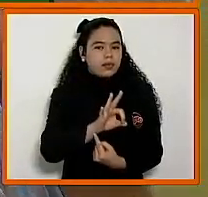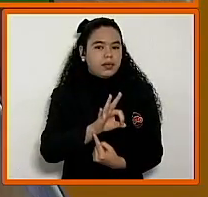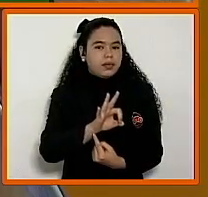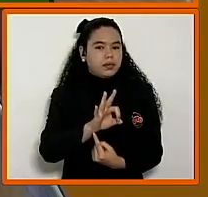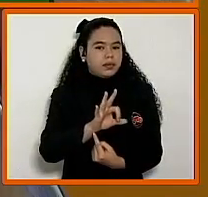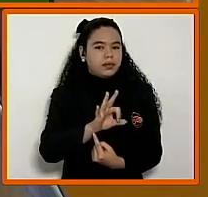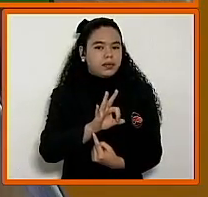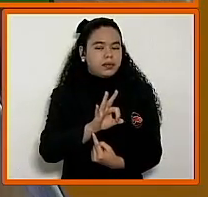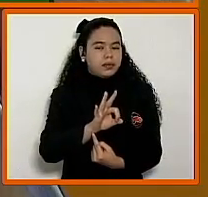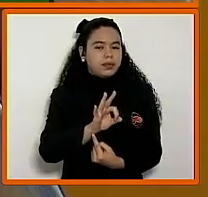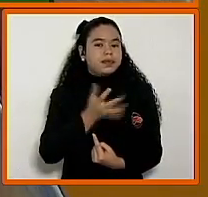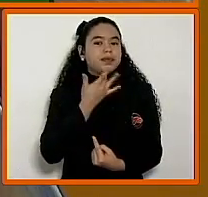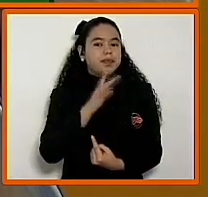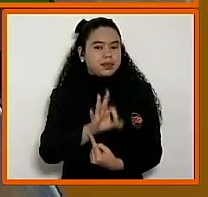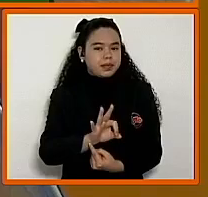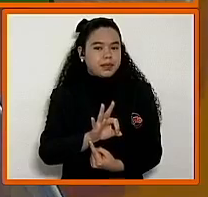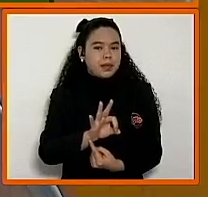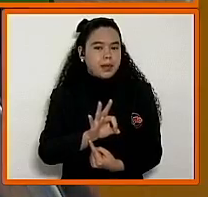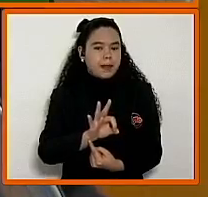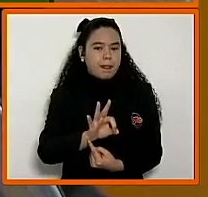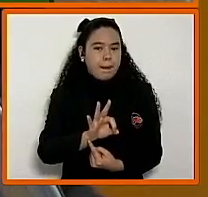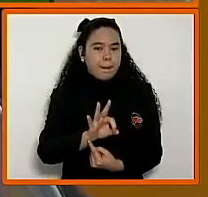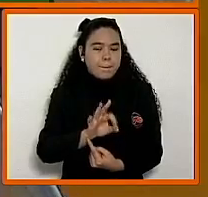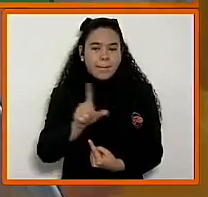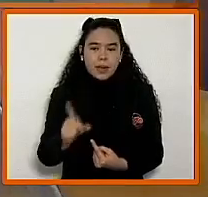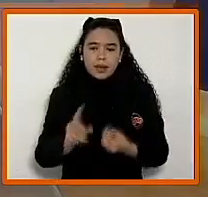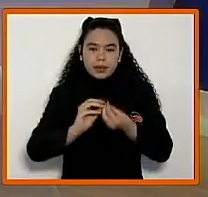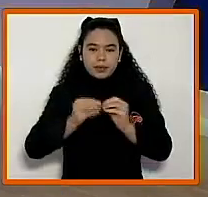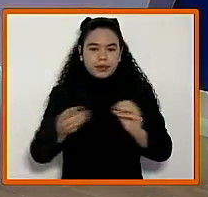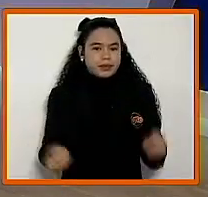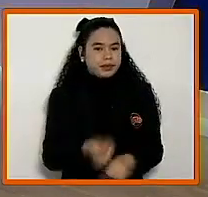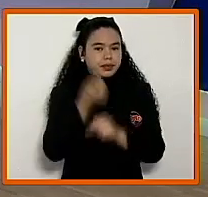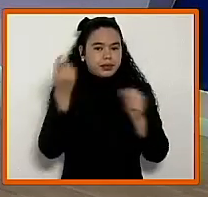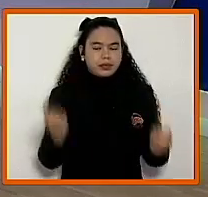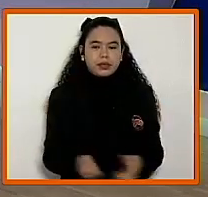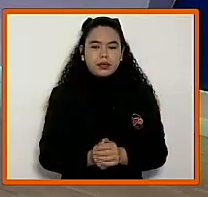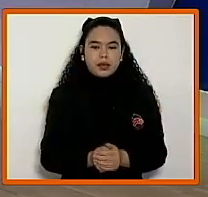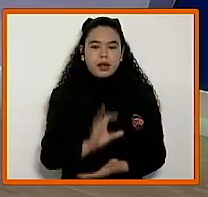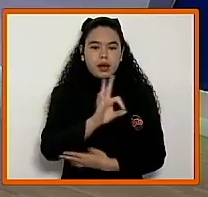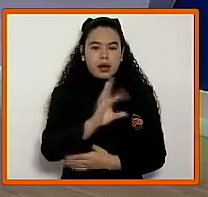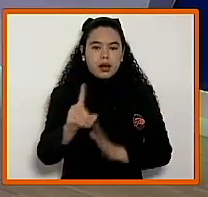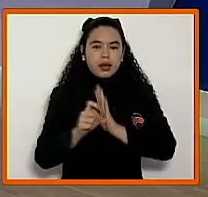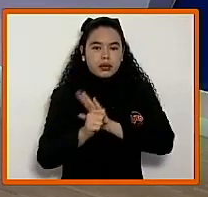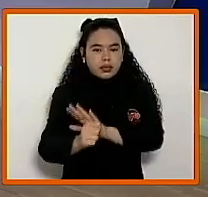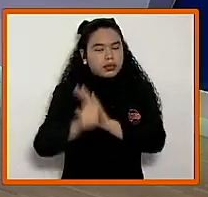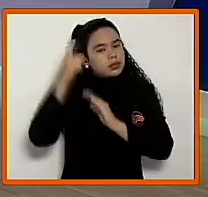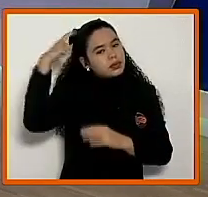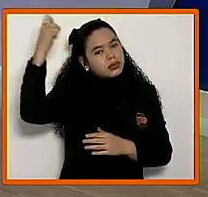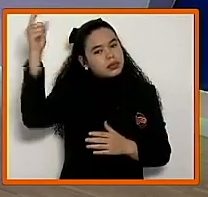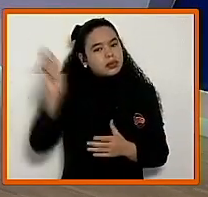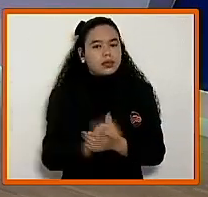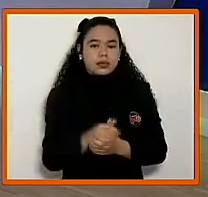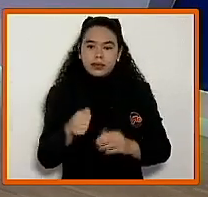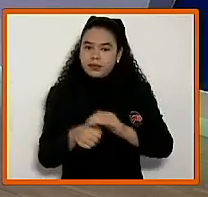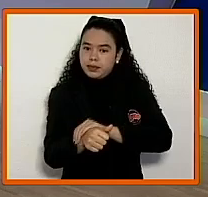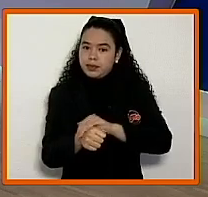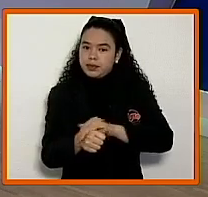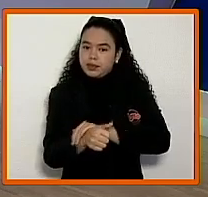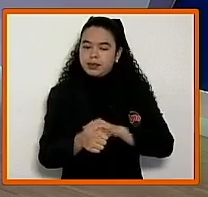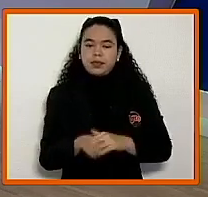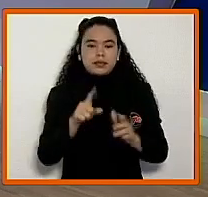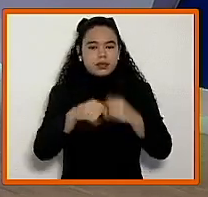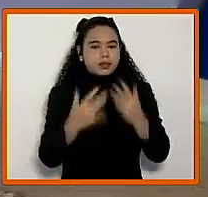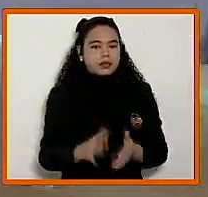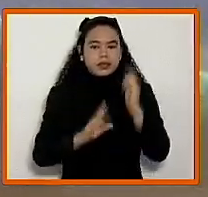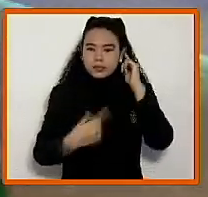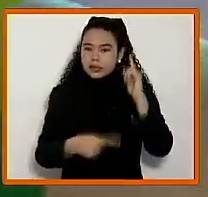segundo dígito, suerte. Porque este es el 1, el número ganador en Diaria es el 91 con su símbolo de sueños tortuga. Pero si eres jugador